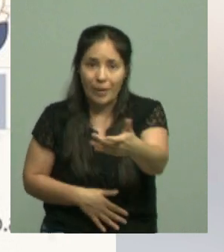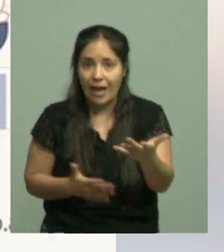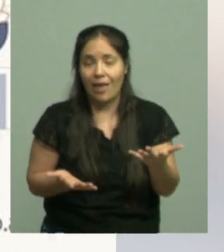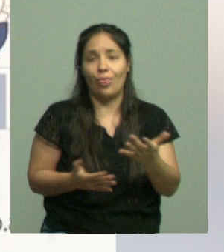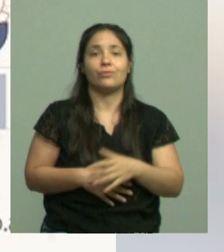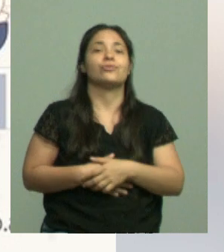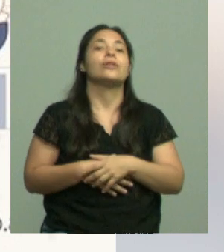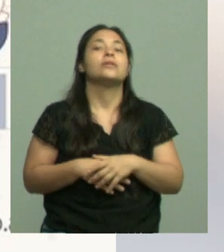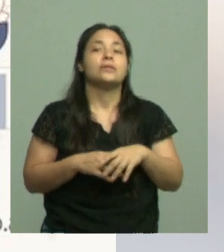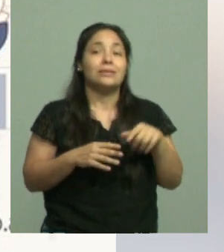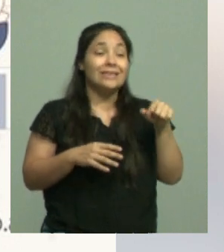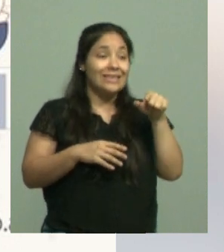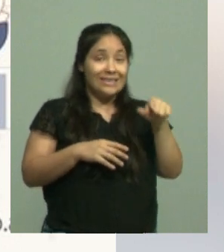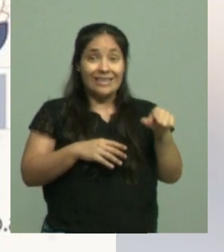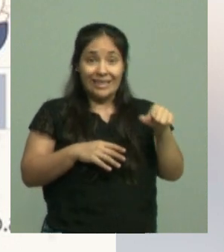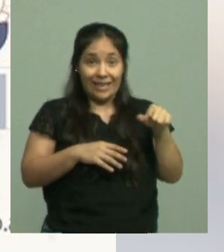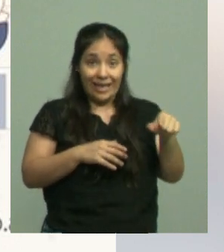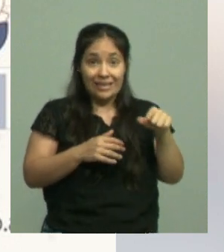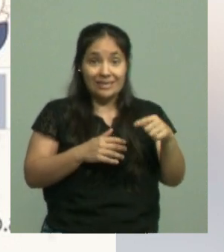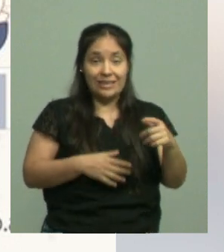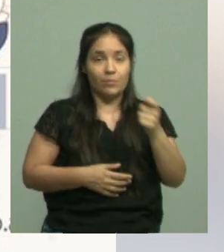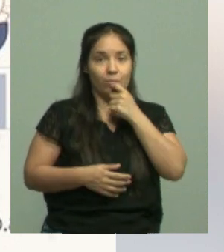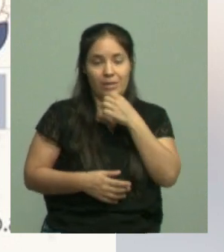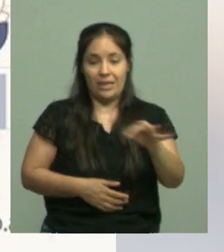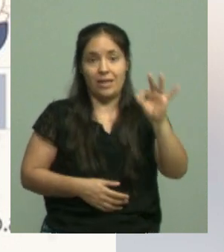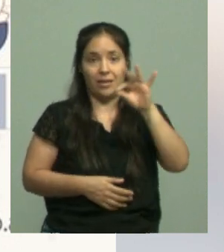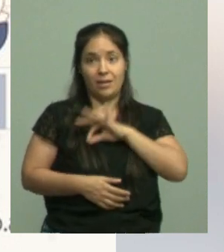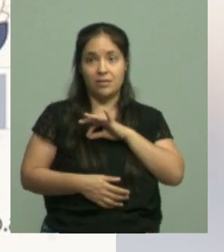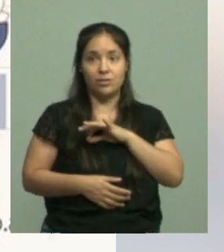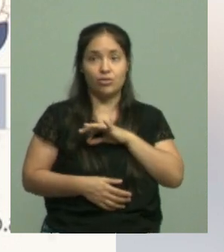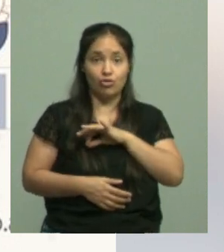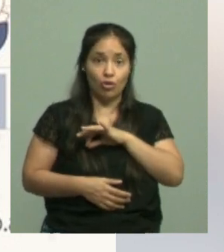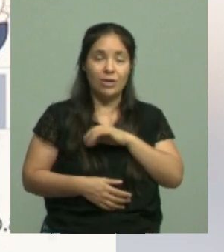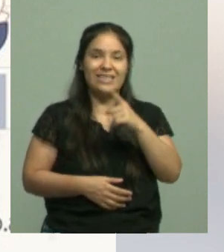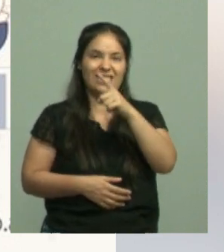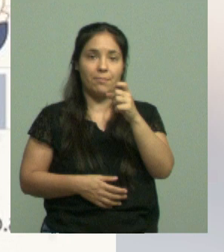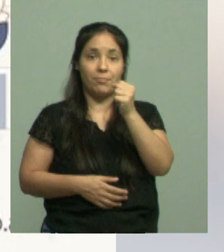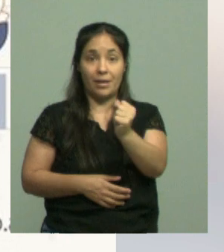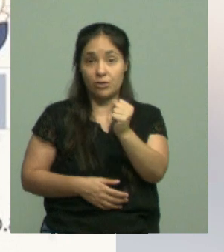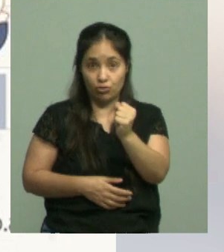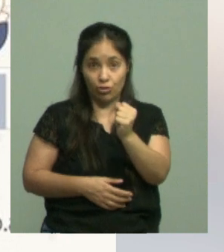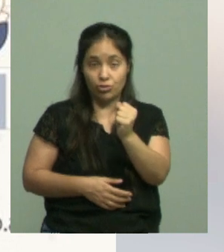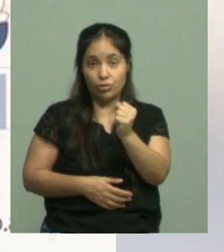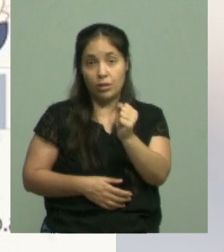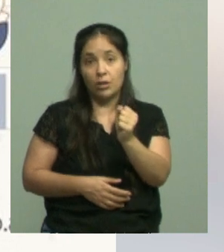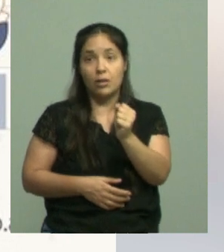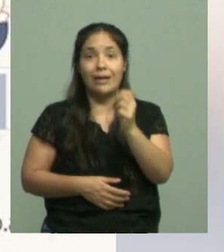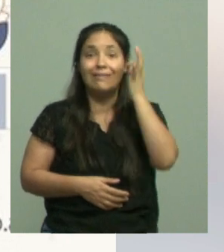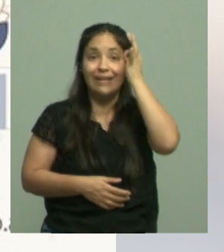ese combo, en ese ingreso que tiene, de cada 100 pesos de ingreso, gasta más